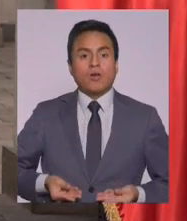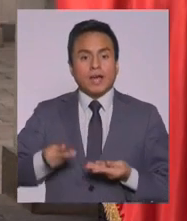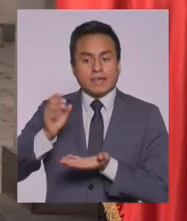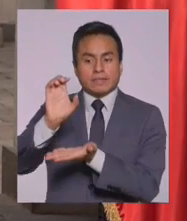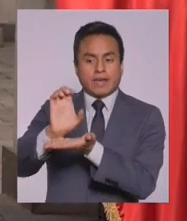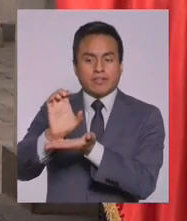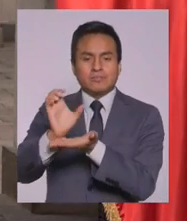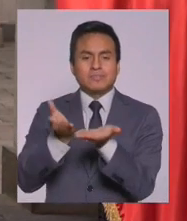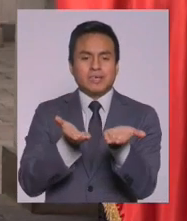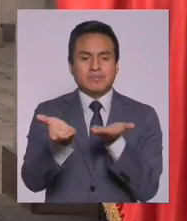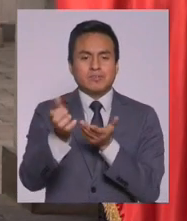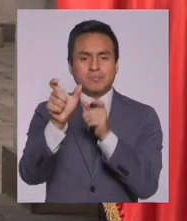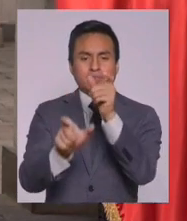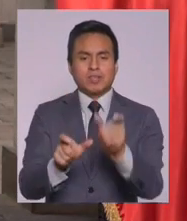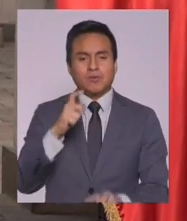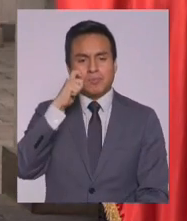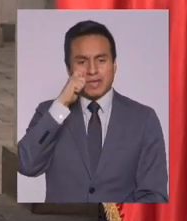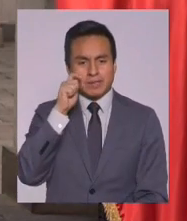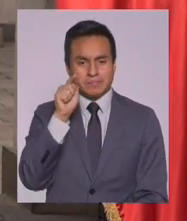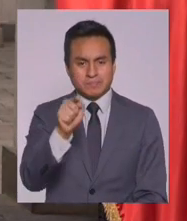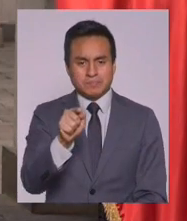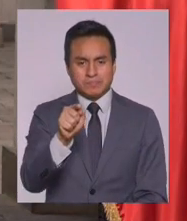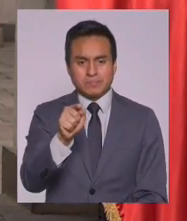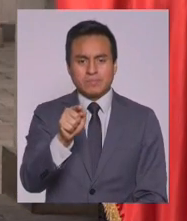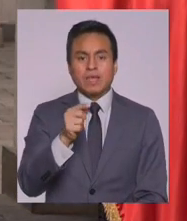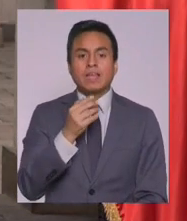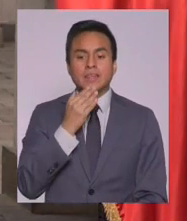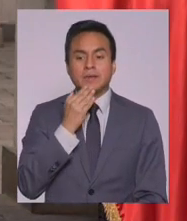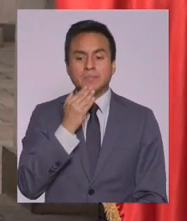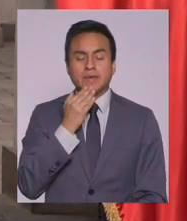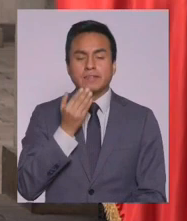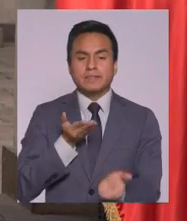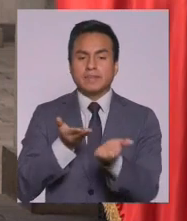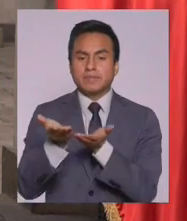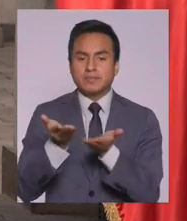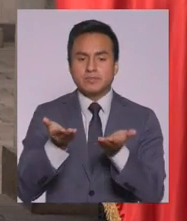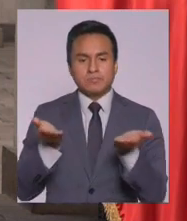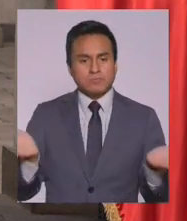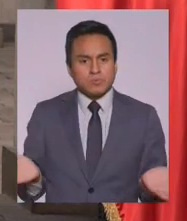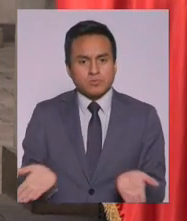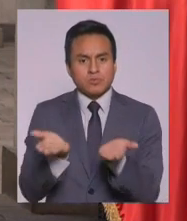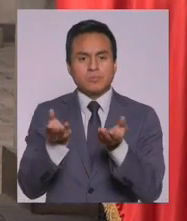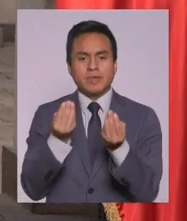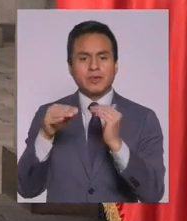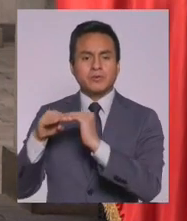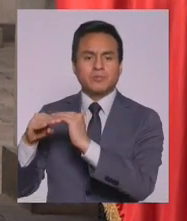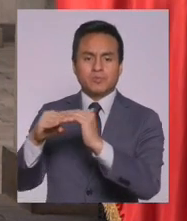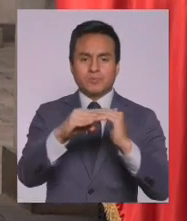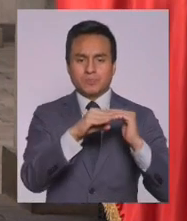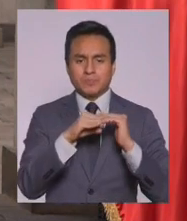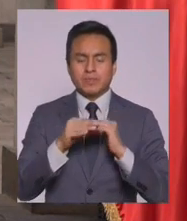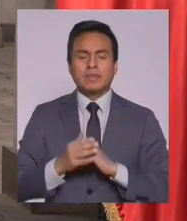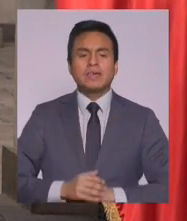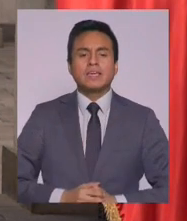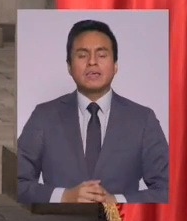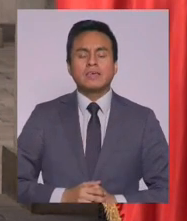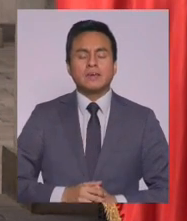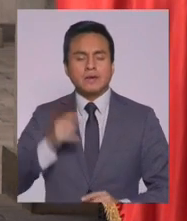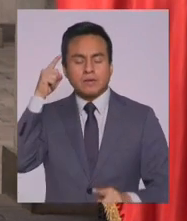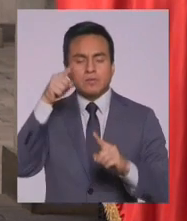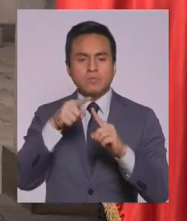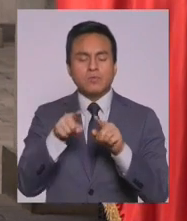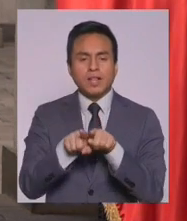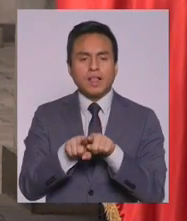Estado al servicio de la persona humana y al servicio de la promoción del bien común, a seguir